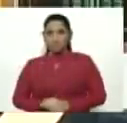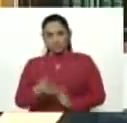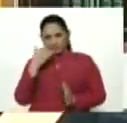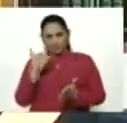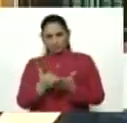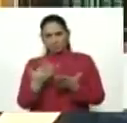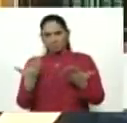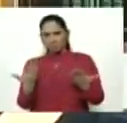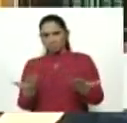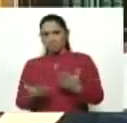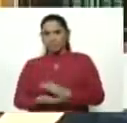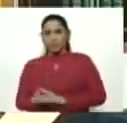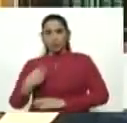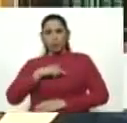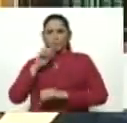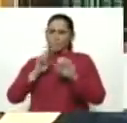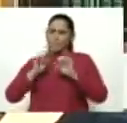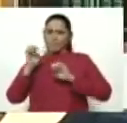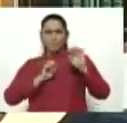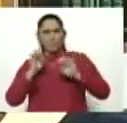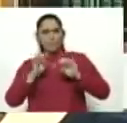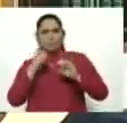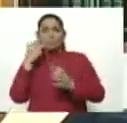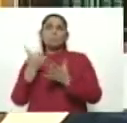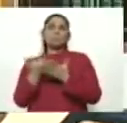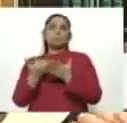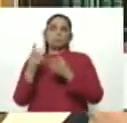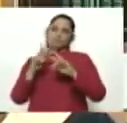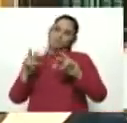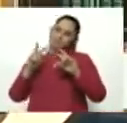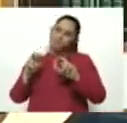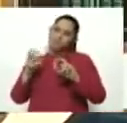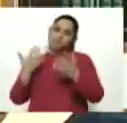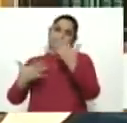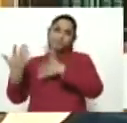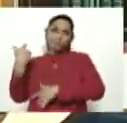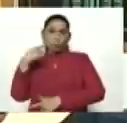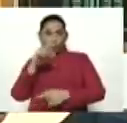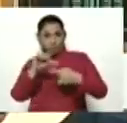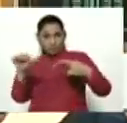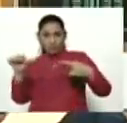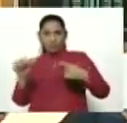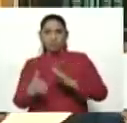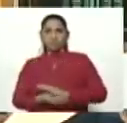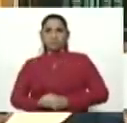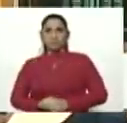usted, hoy estamos evaluando, pues. Hace una semana